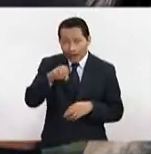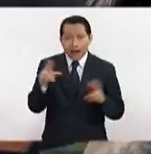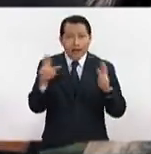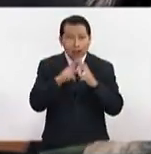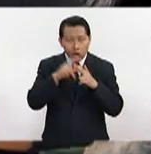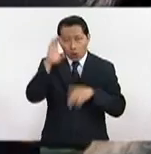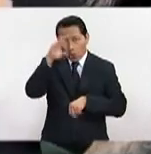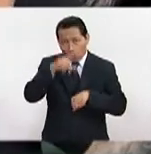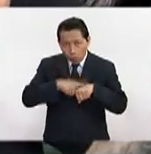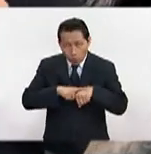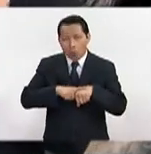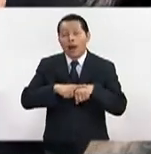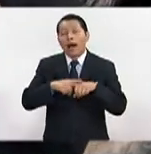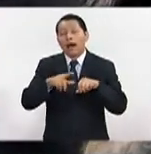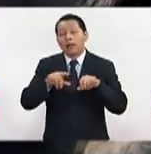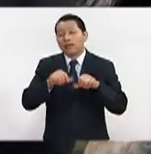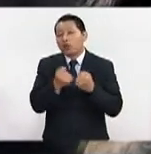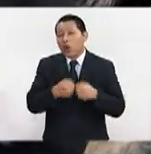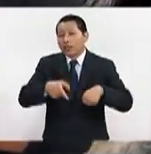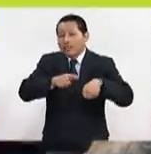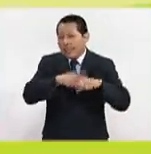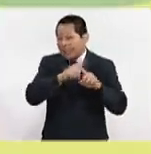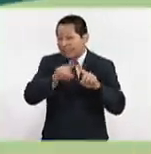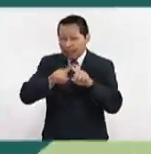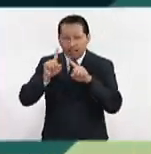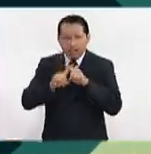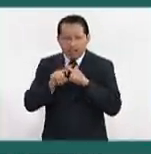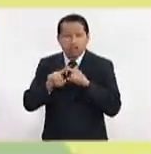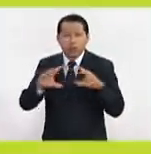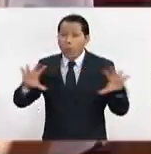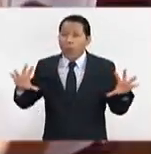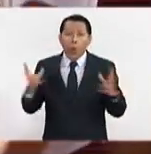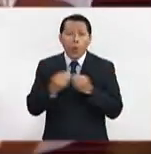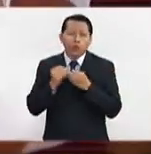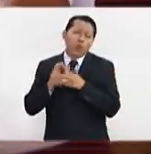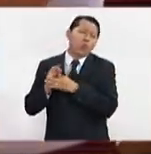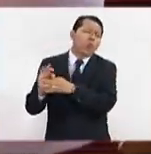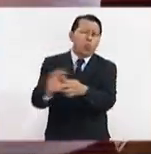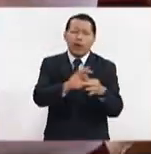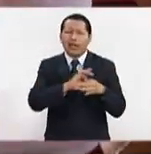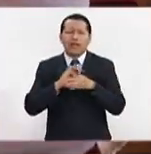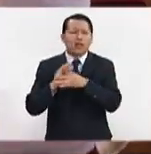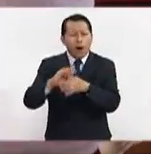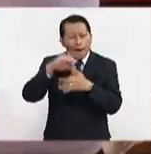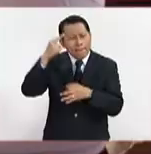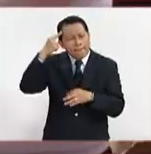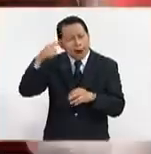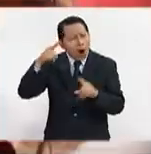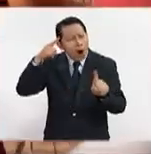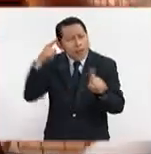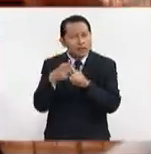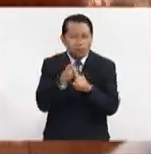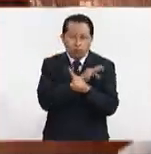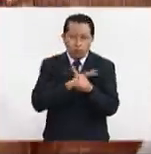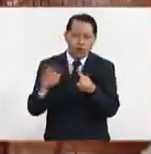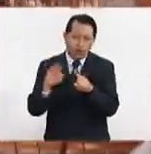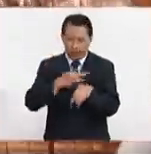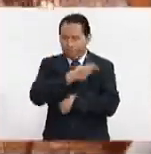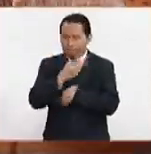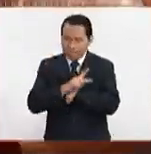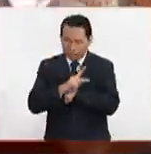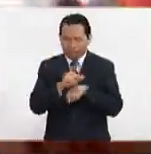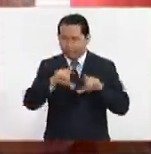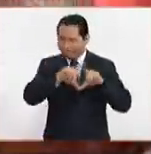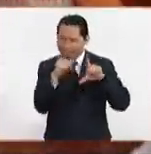condiciones sociales se unen en una sola causa: levantar un país. Hoy vemos un México fuerte que, a pesar